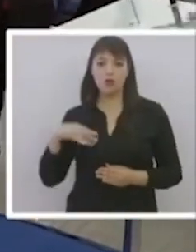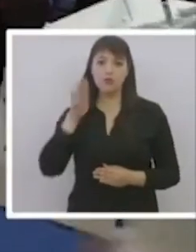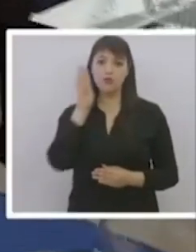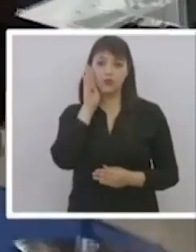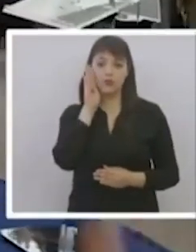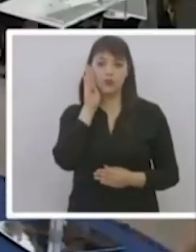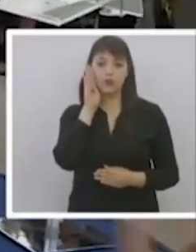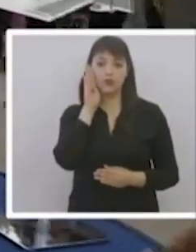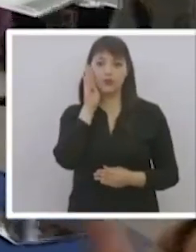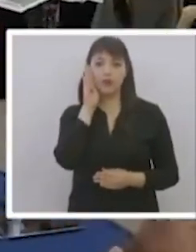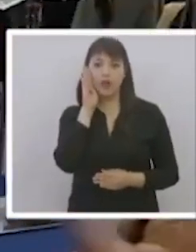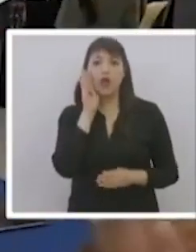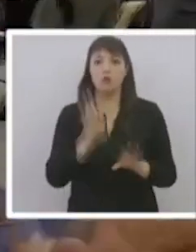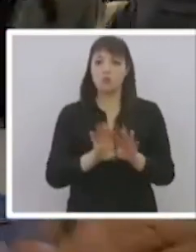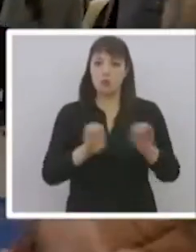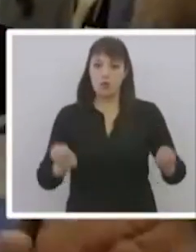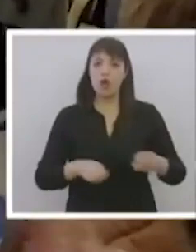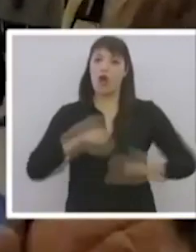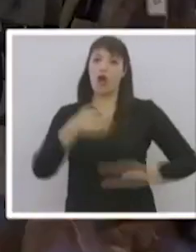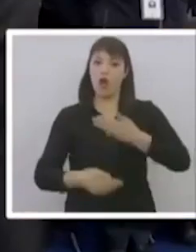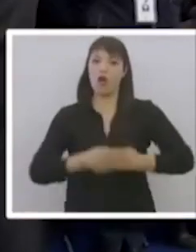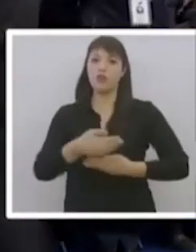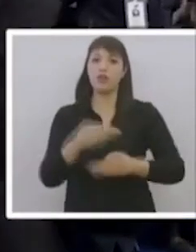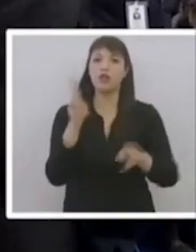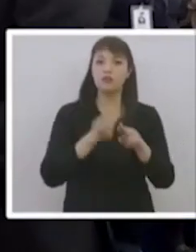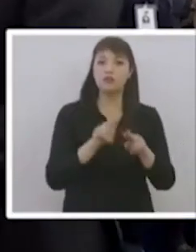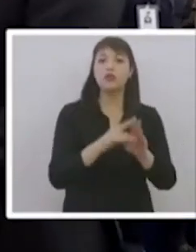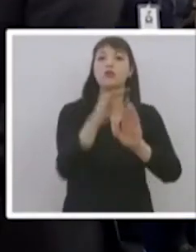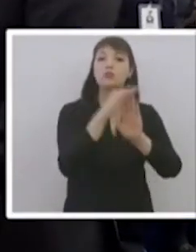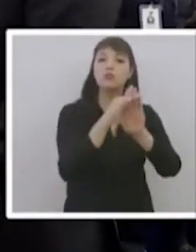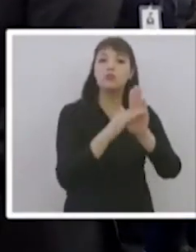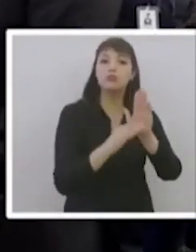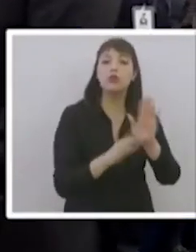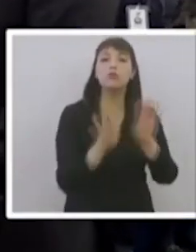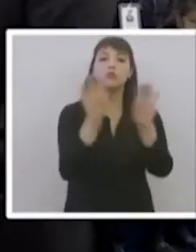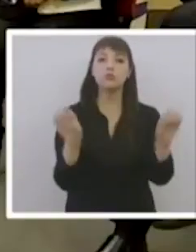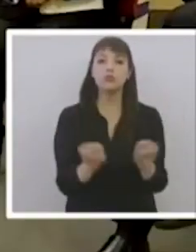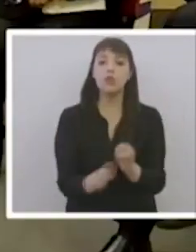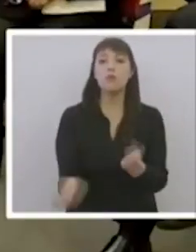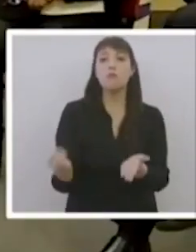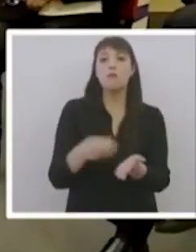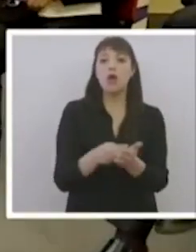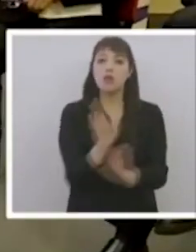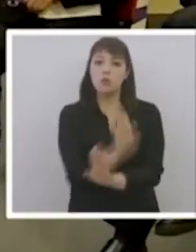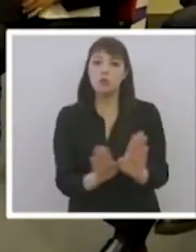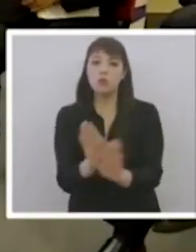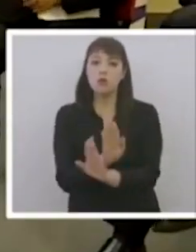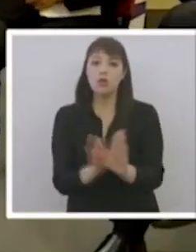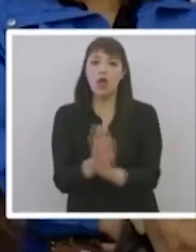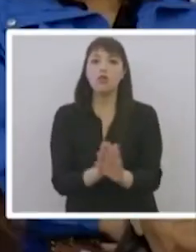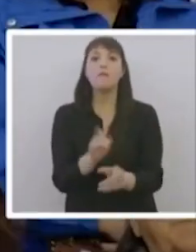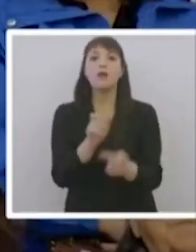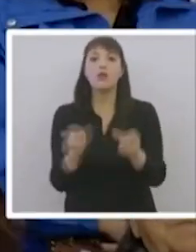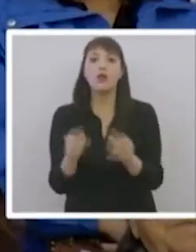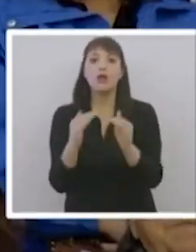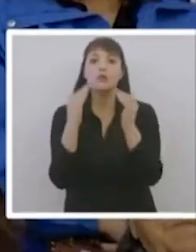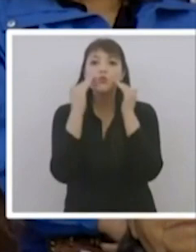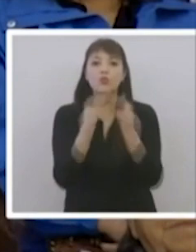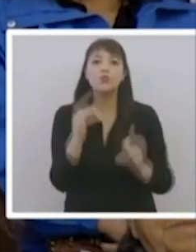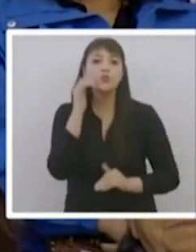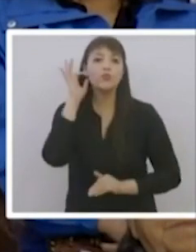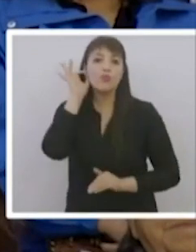medidas que anunció el presidente, pero una de ellas, por ejemplo, son los centros comunitarios de cuidado, algo que no